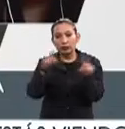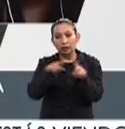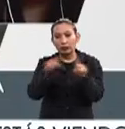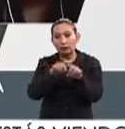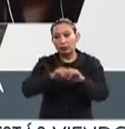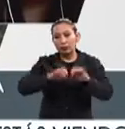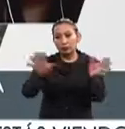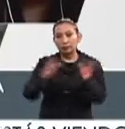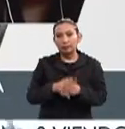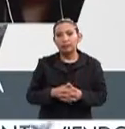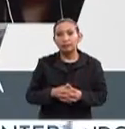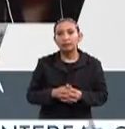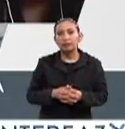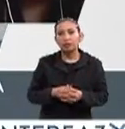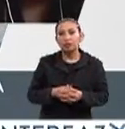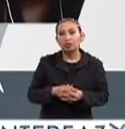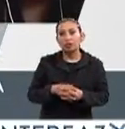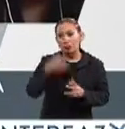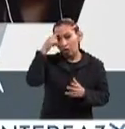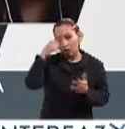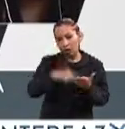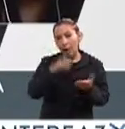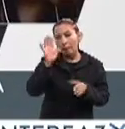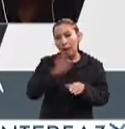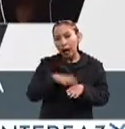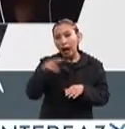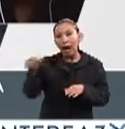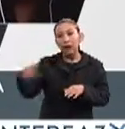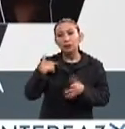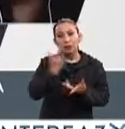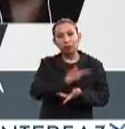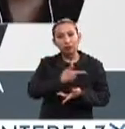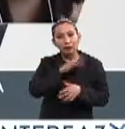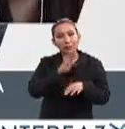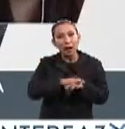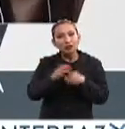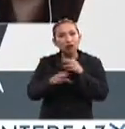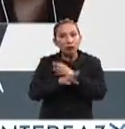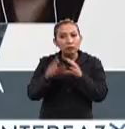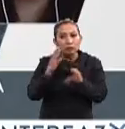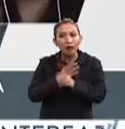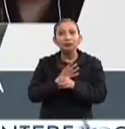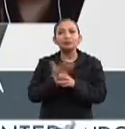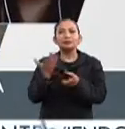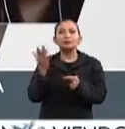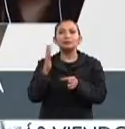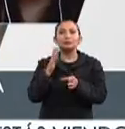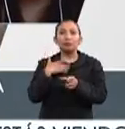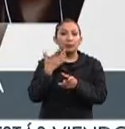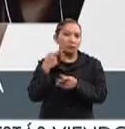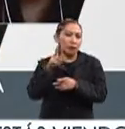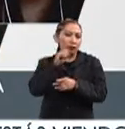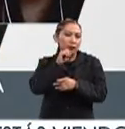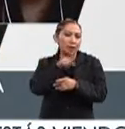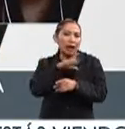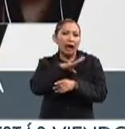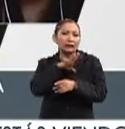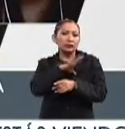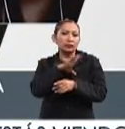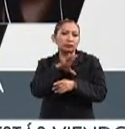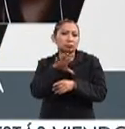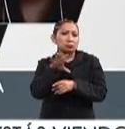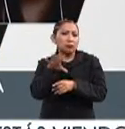por supuesto, estoy casi seguro que fueron más las placenteras, habértela pasado bien, pero también supongo que hubo